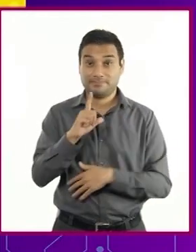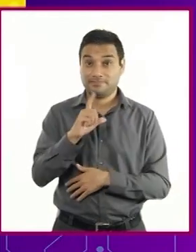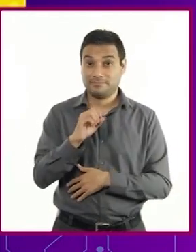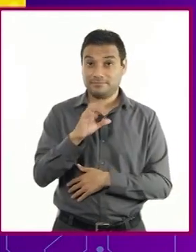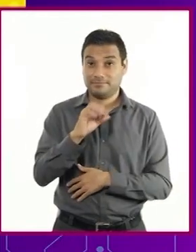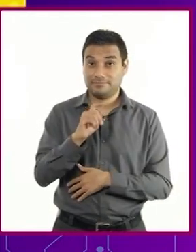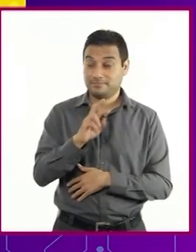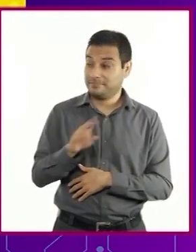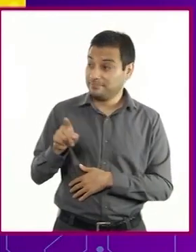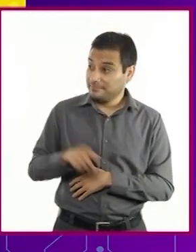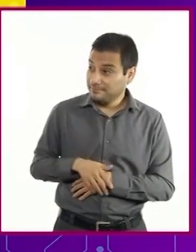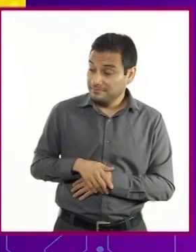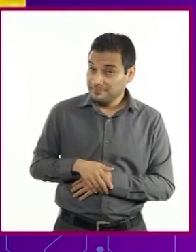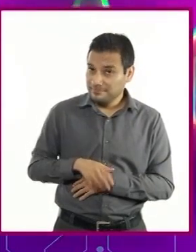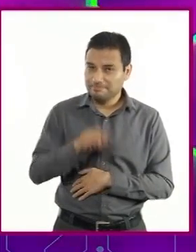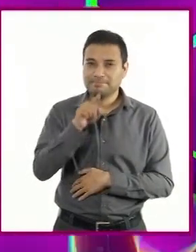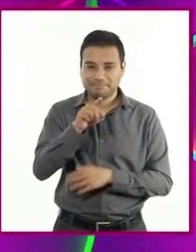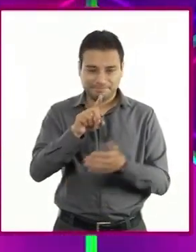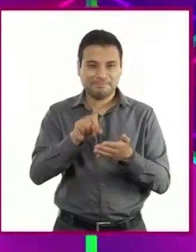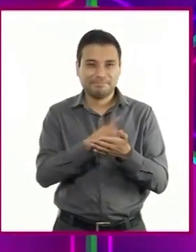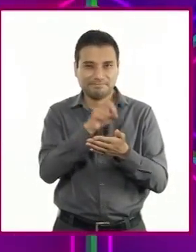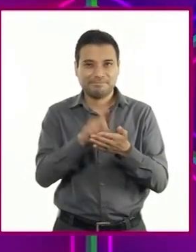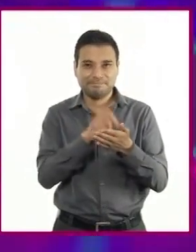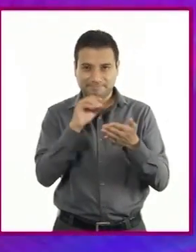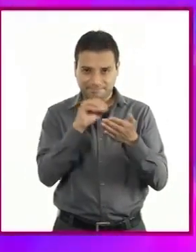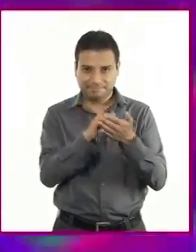abecedario biológico.